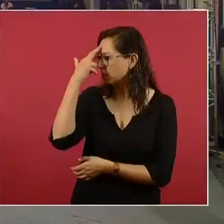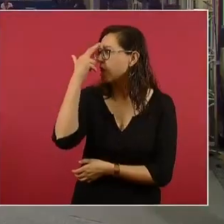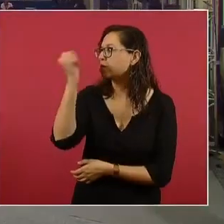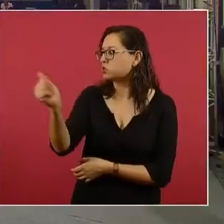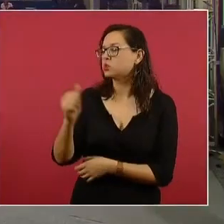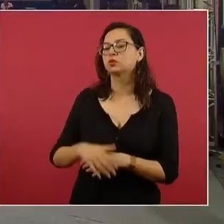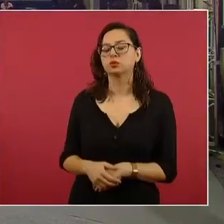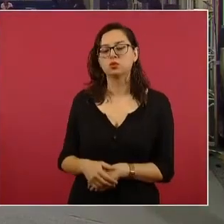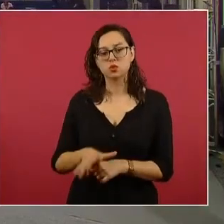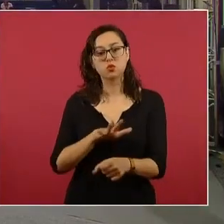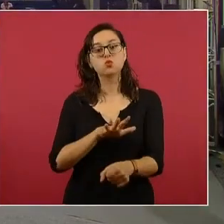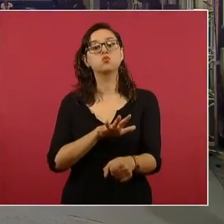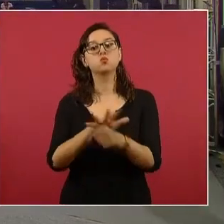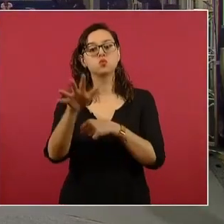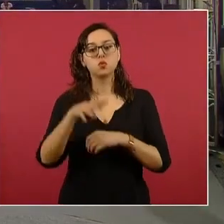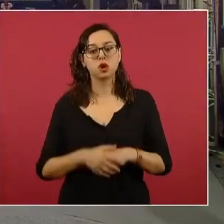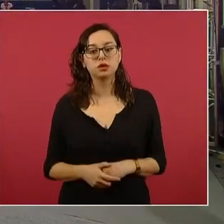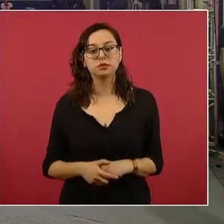las mujeres